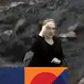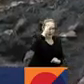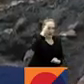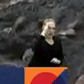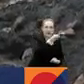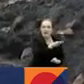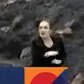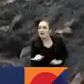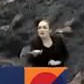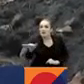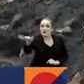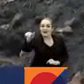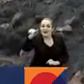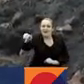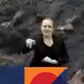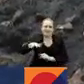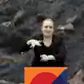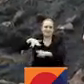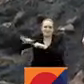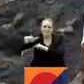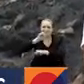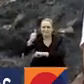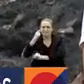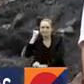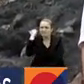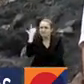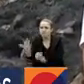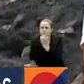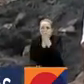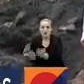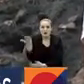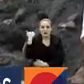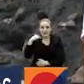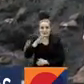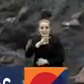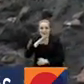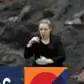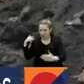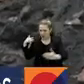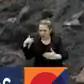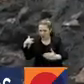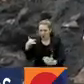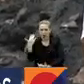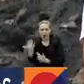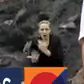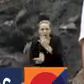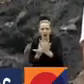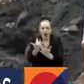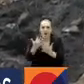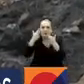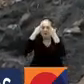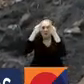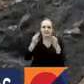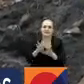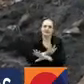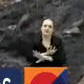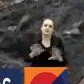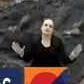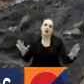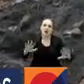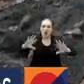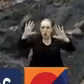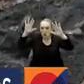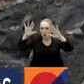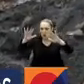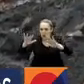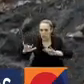Melgar por cuenta de los incendios que se registraron desde el sábado pasado, que por fortuna ya fue controlado por las autoridades y también